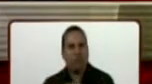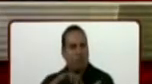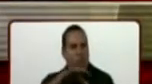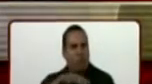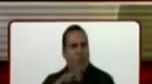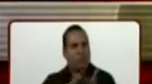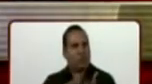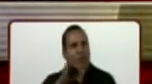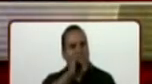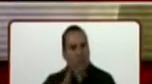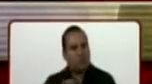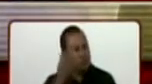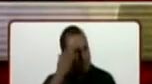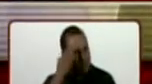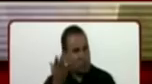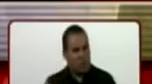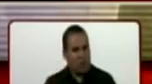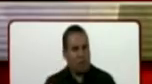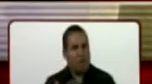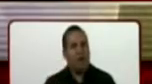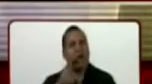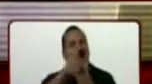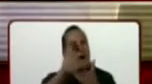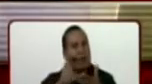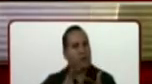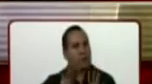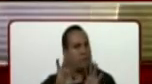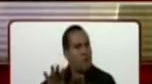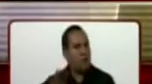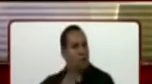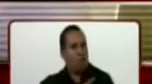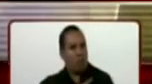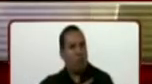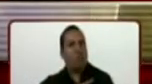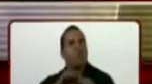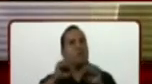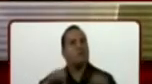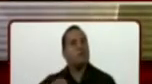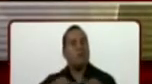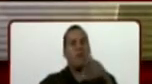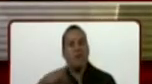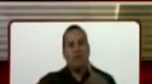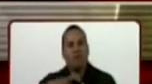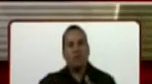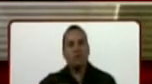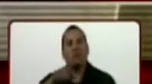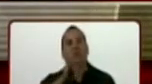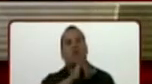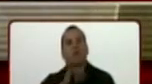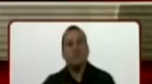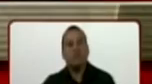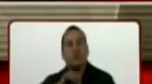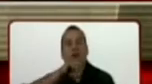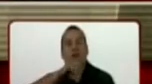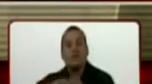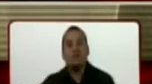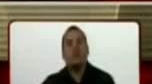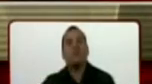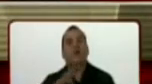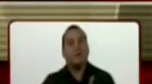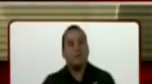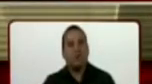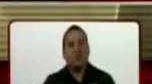Zulia, porque ellos saben muy bien las características particulares que tiene el sistema de votación en el estado Zulia de forma histórica, sobre todo en la